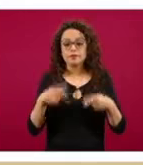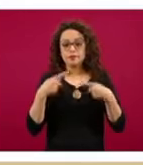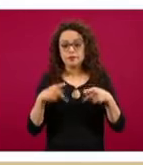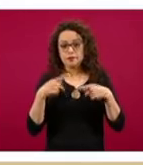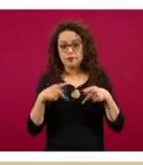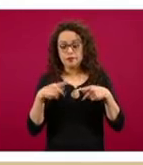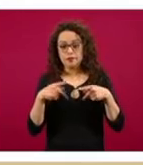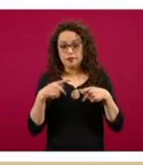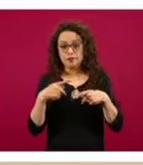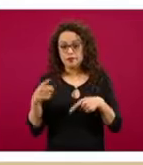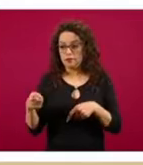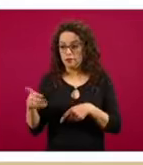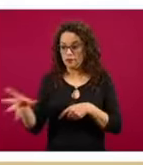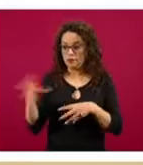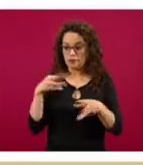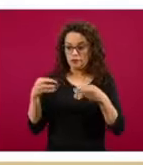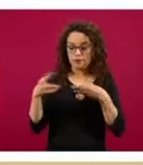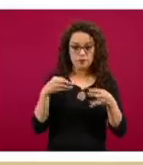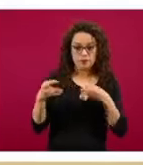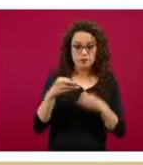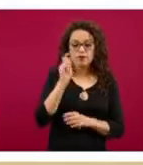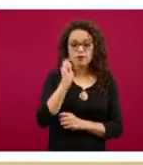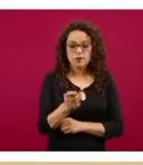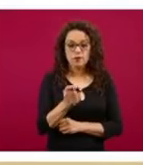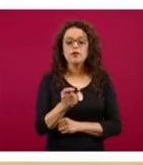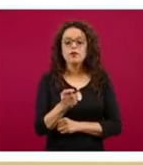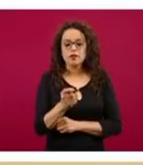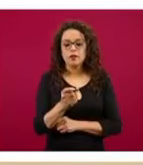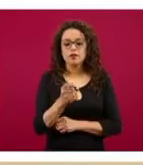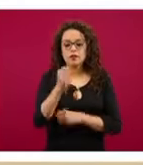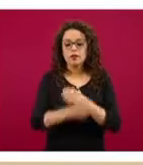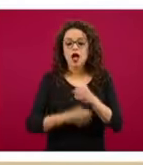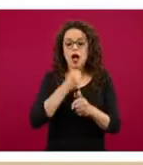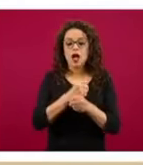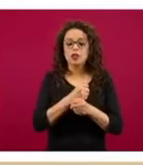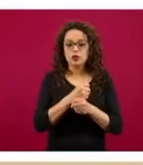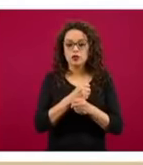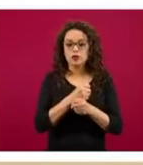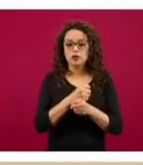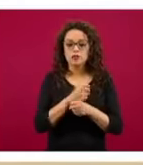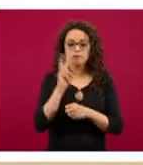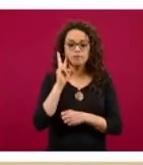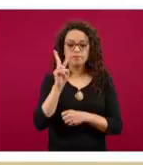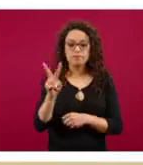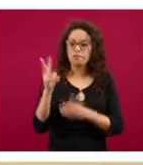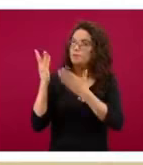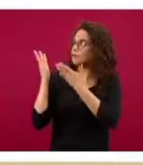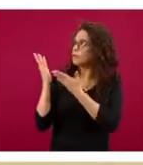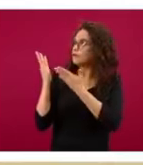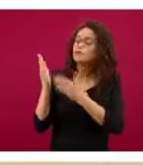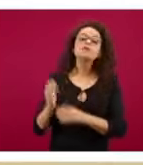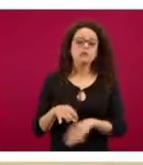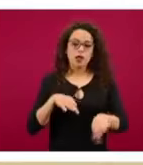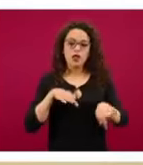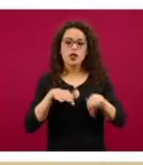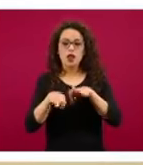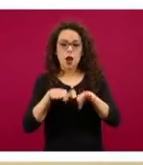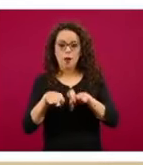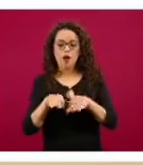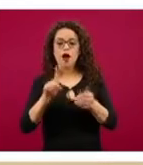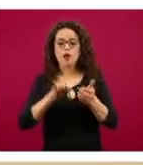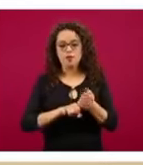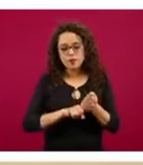involucradas en un brote son precisamente en las edades que están activamente laborando, ¿no? Vemos entre